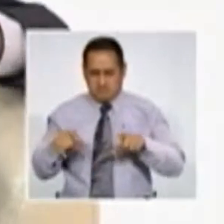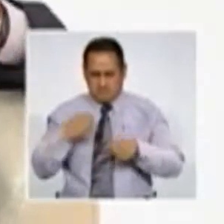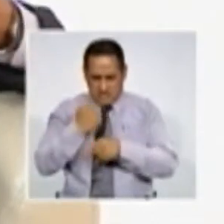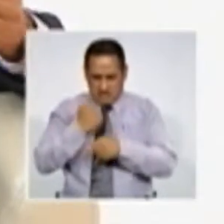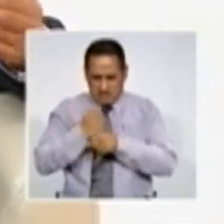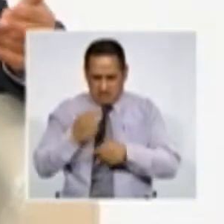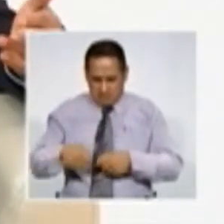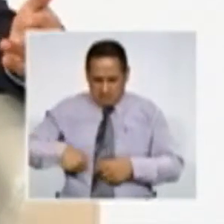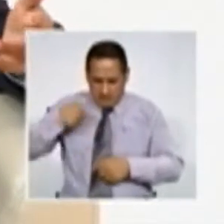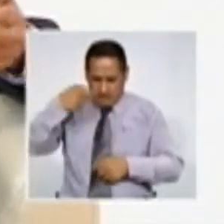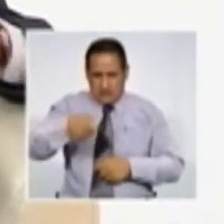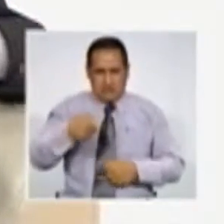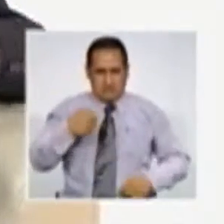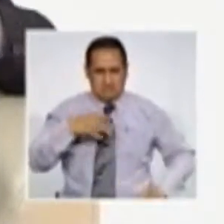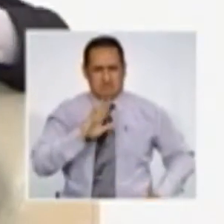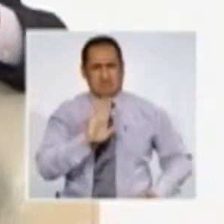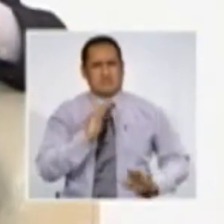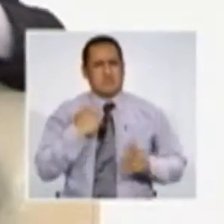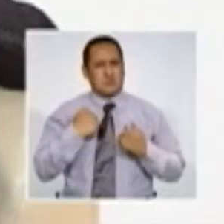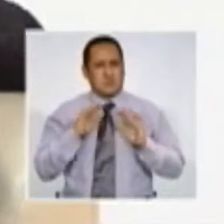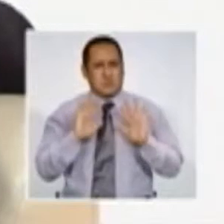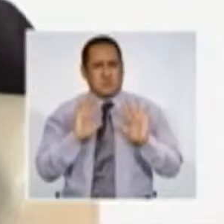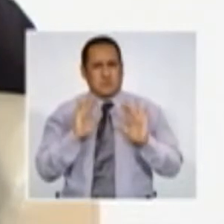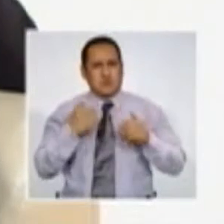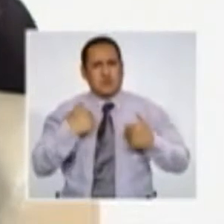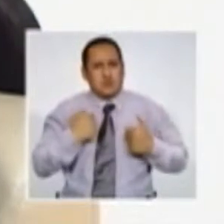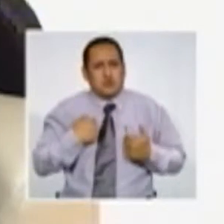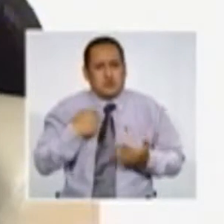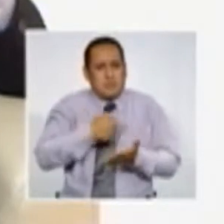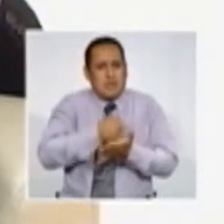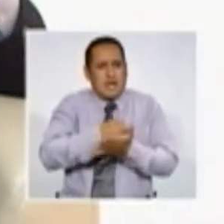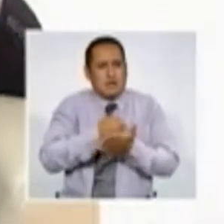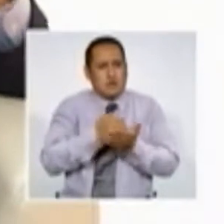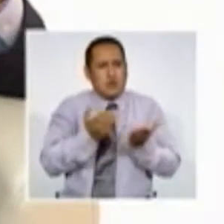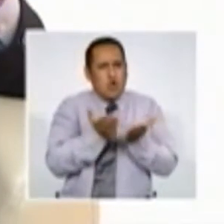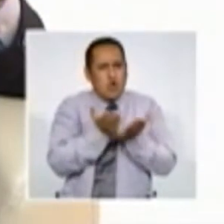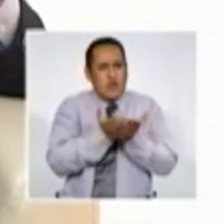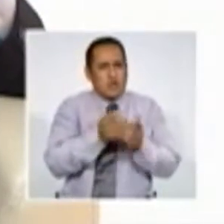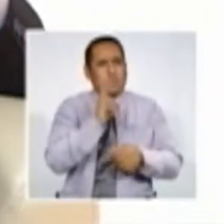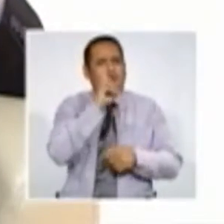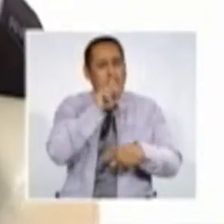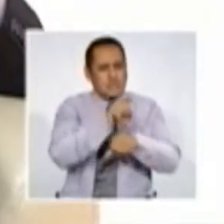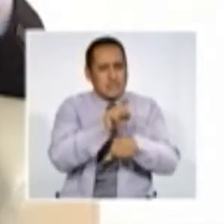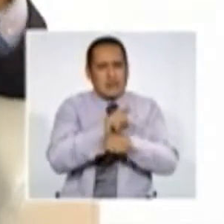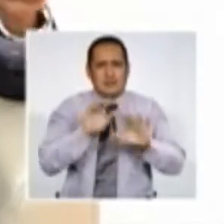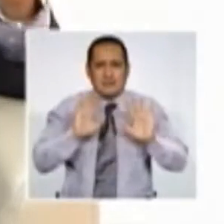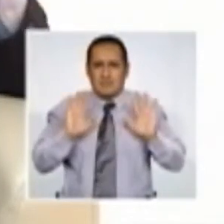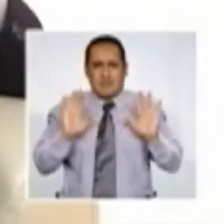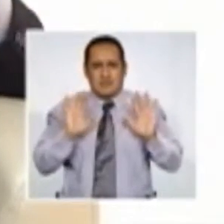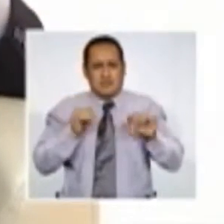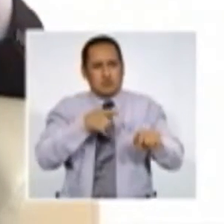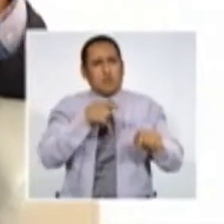O cuotas extraordinarias, una actividad, un momentito. O sea, yo estoy contratando un servicio educativo y tú tienes la